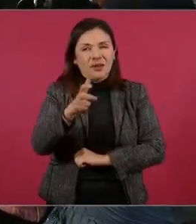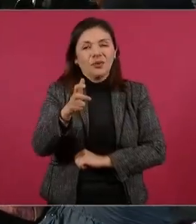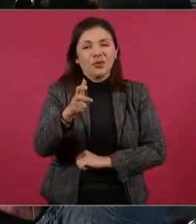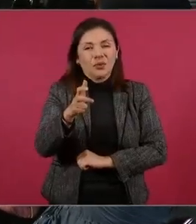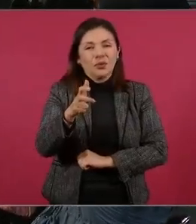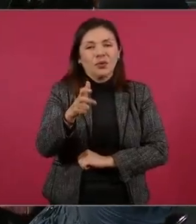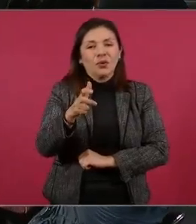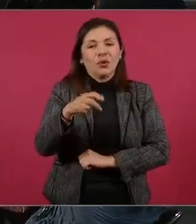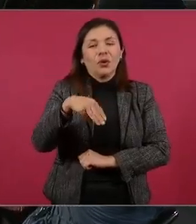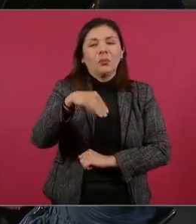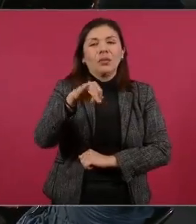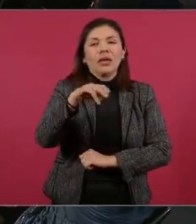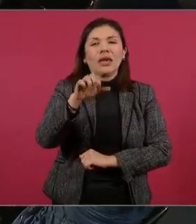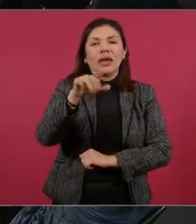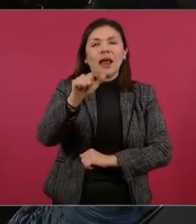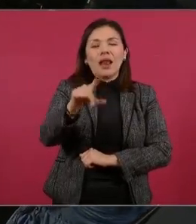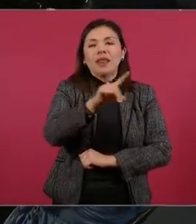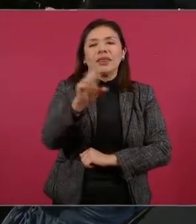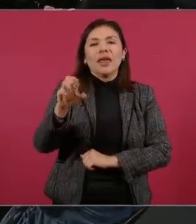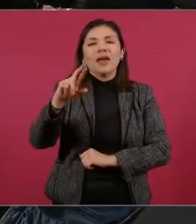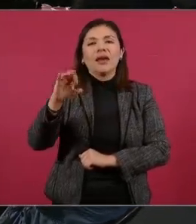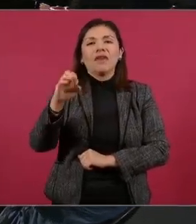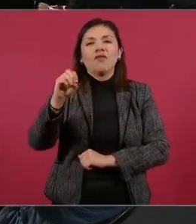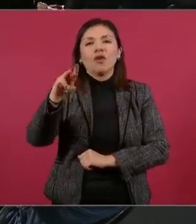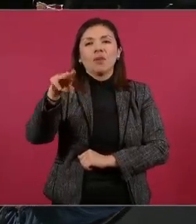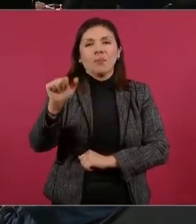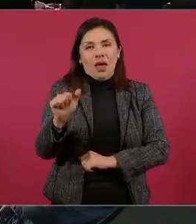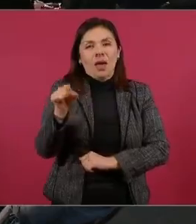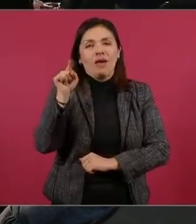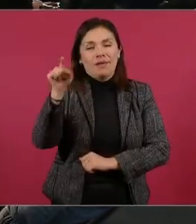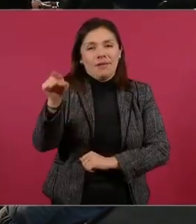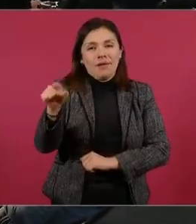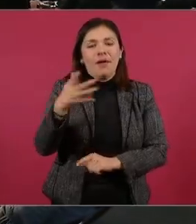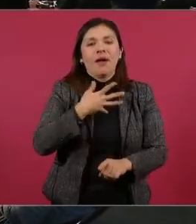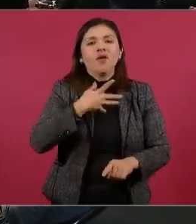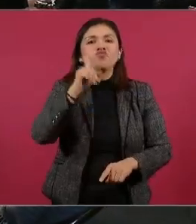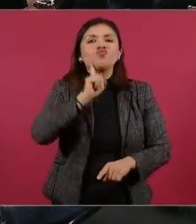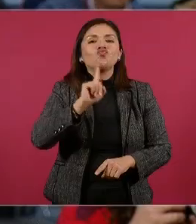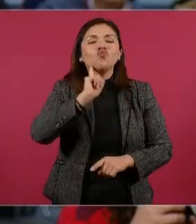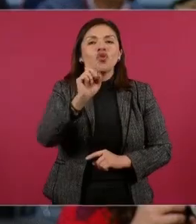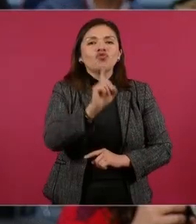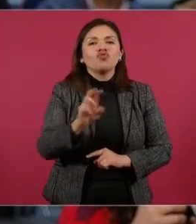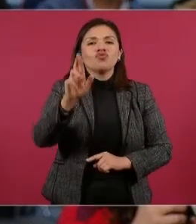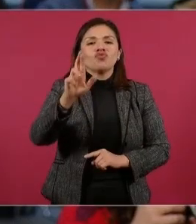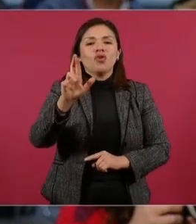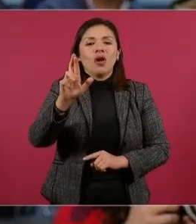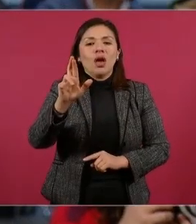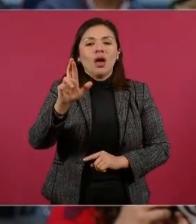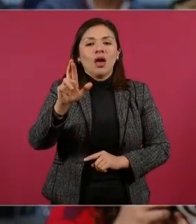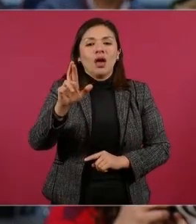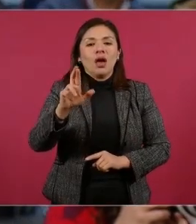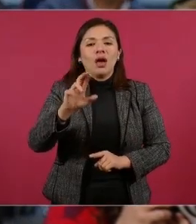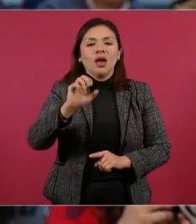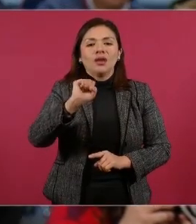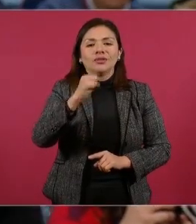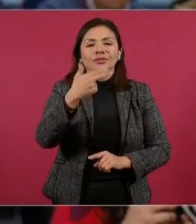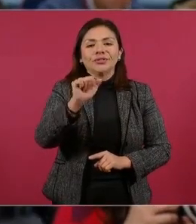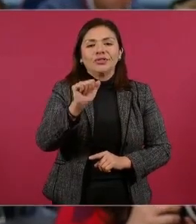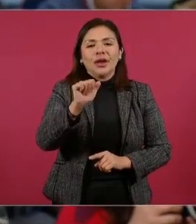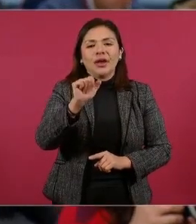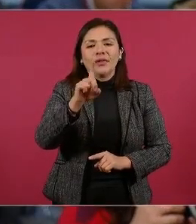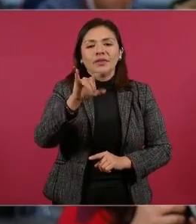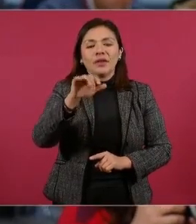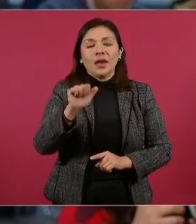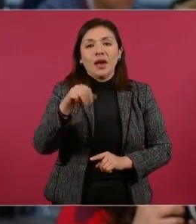en mineral de reforma eh está la doctora eh eh ella es shadia